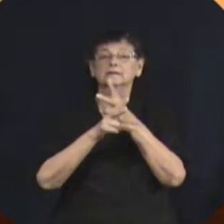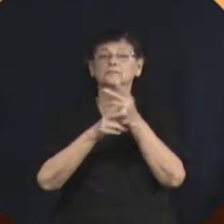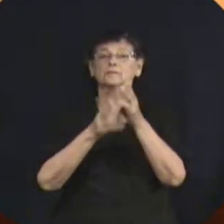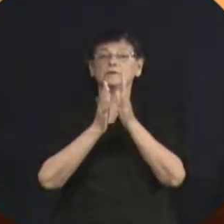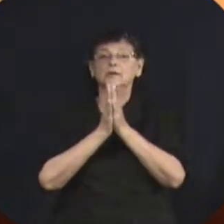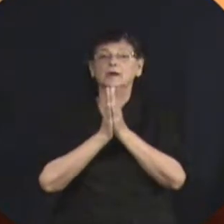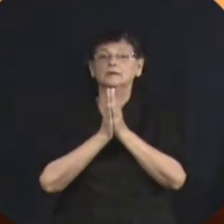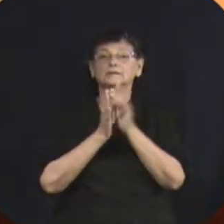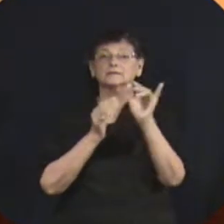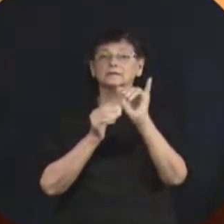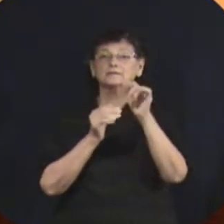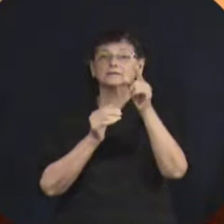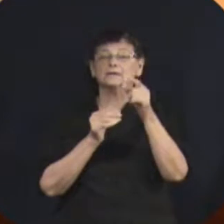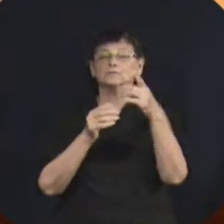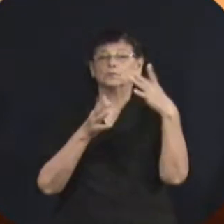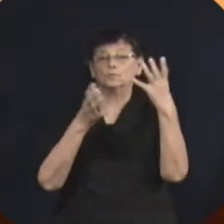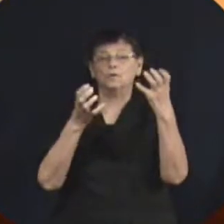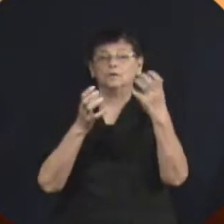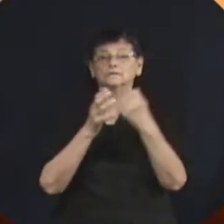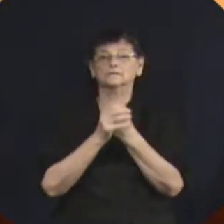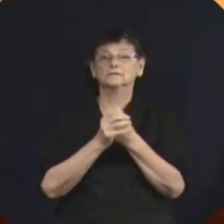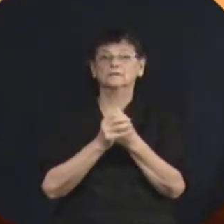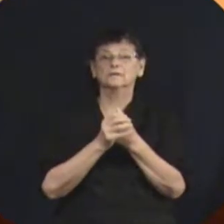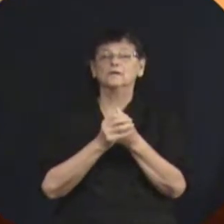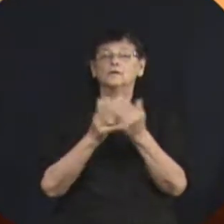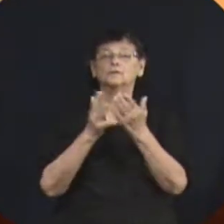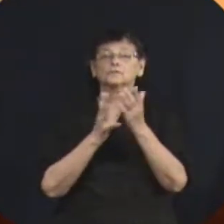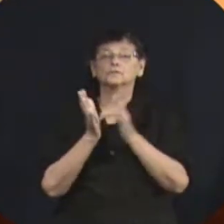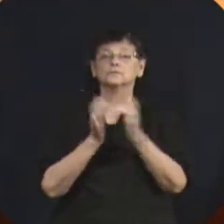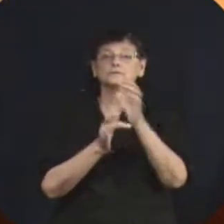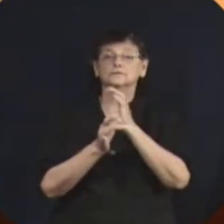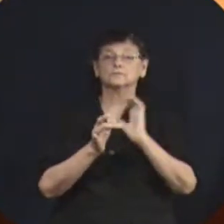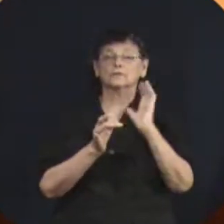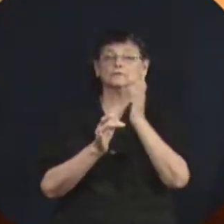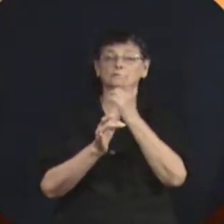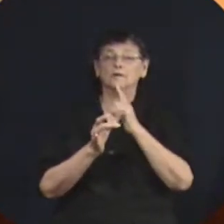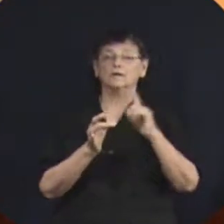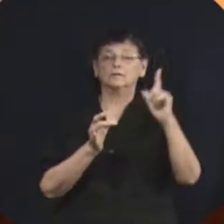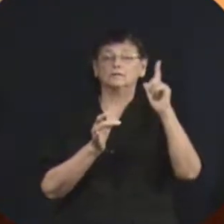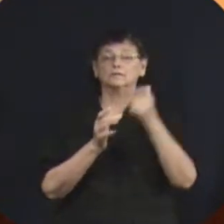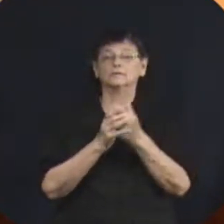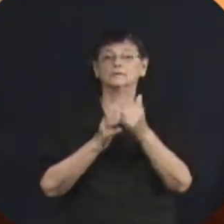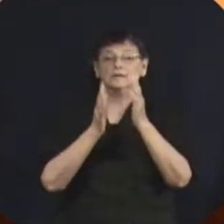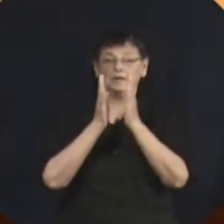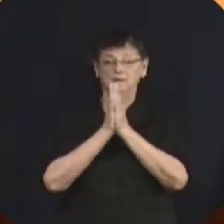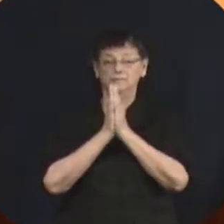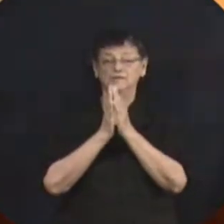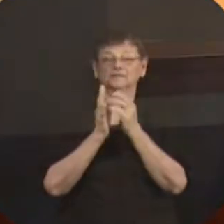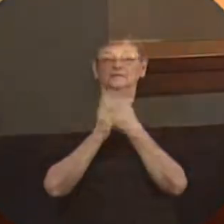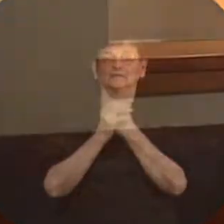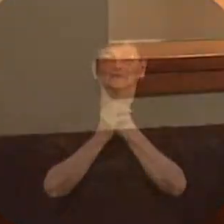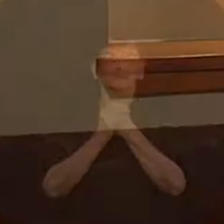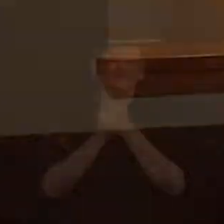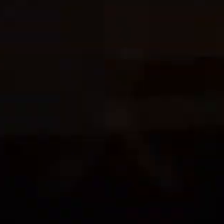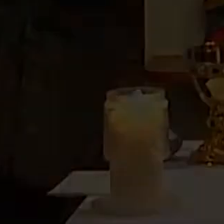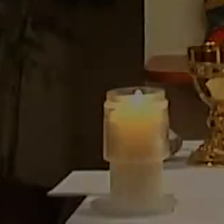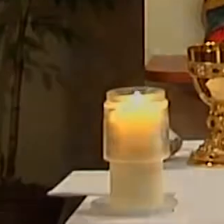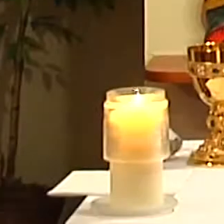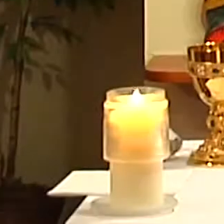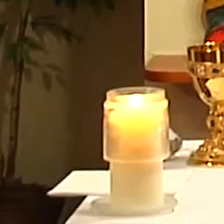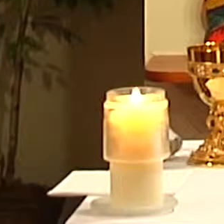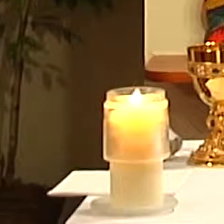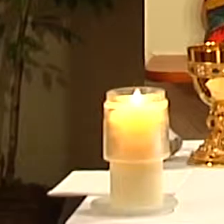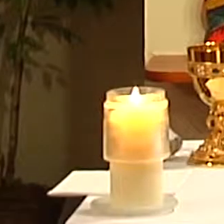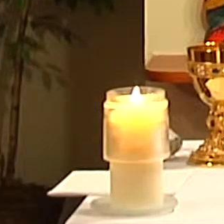pedimos según tu voluntad. Por Jesucristo, nuestro Señor. Amén.